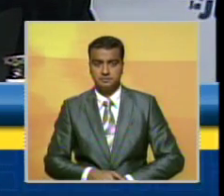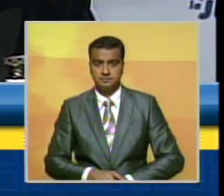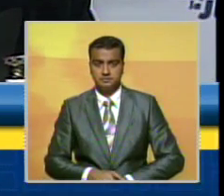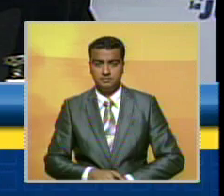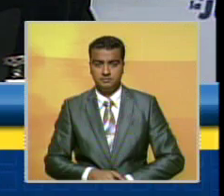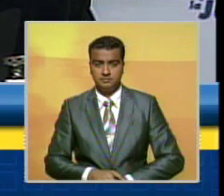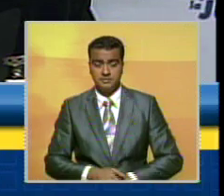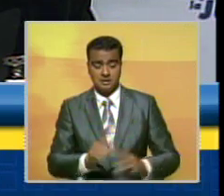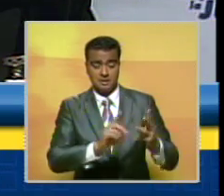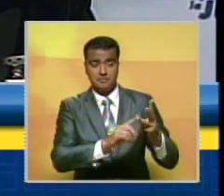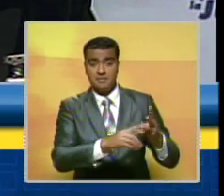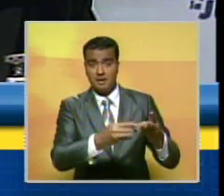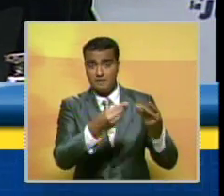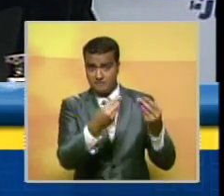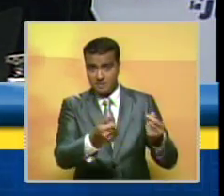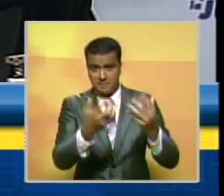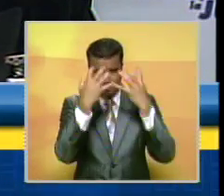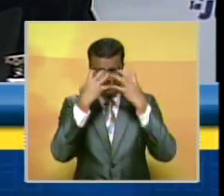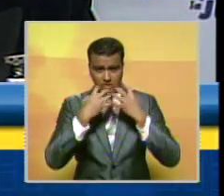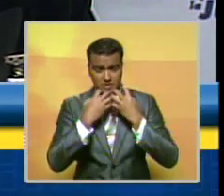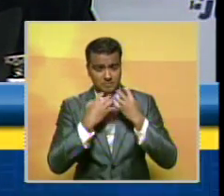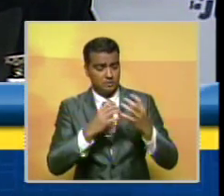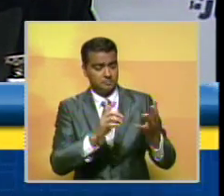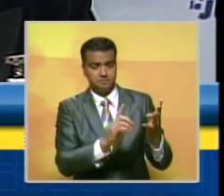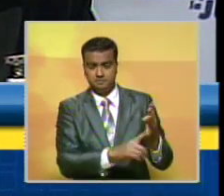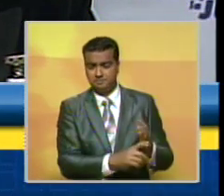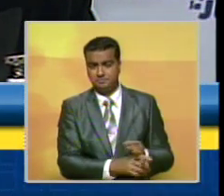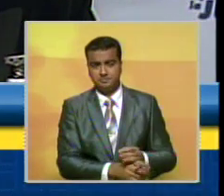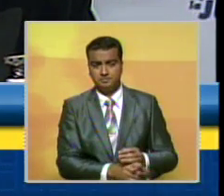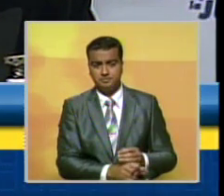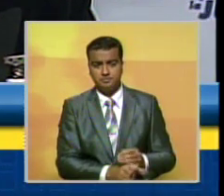Organizada y Financiamiento al Terrorismo,